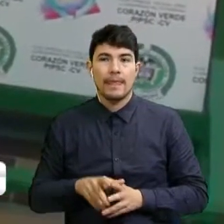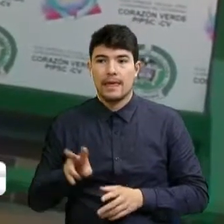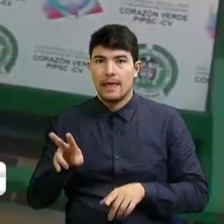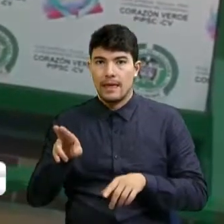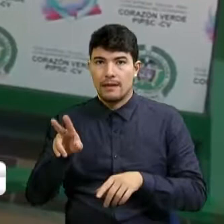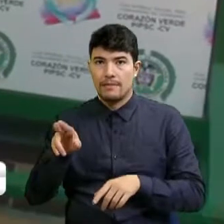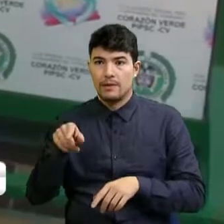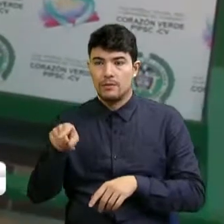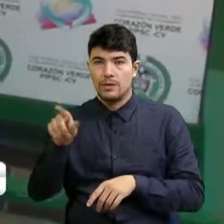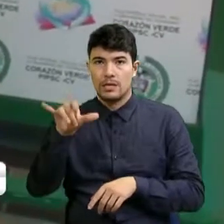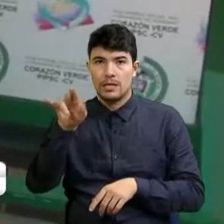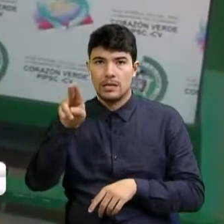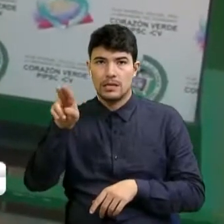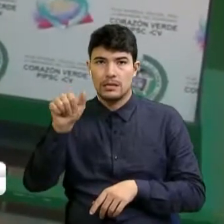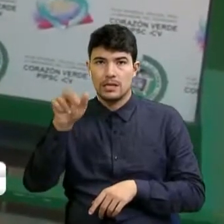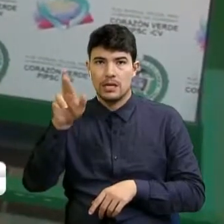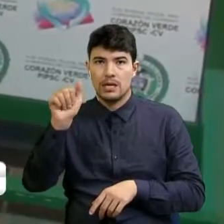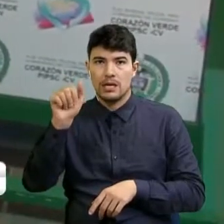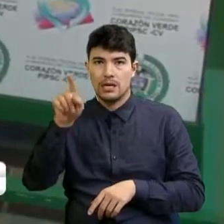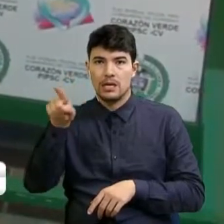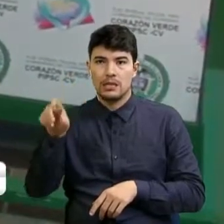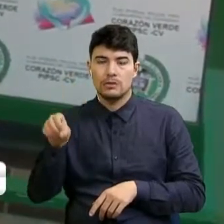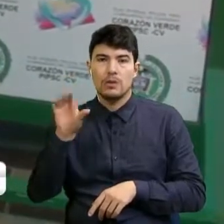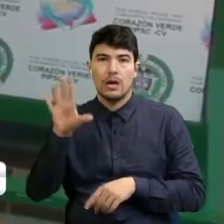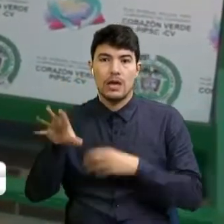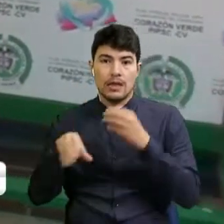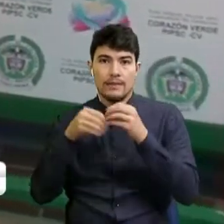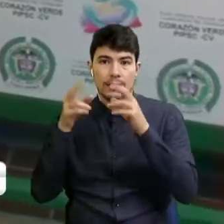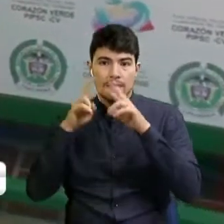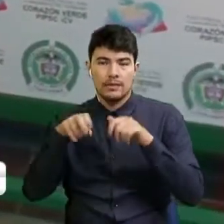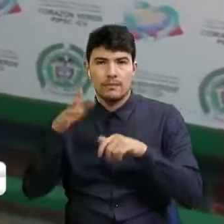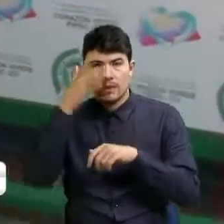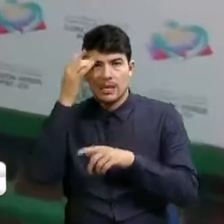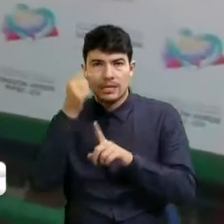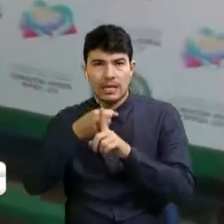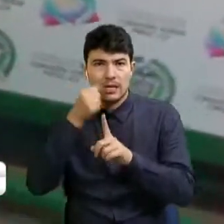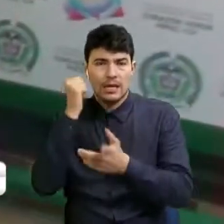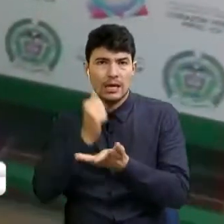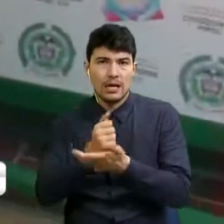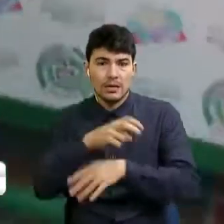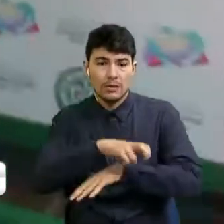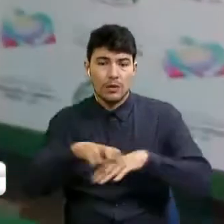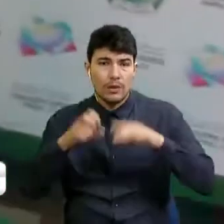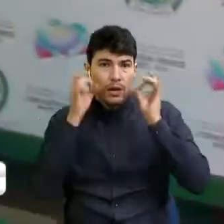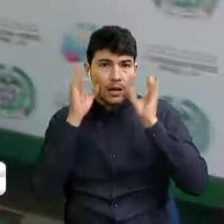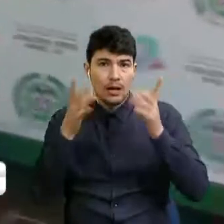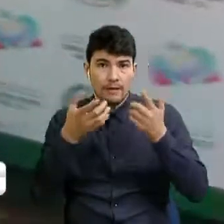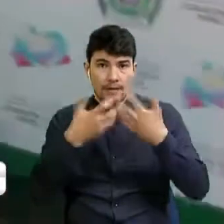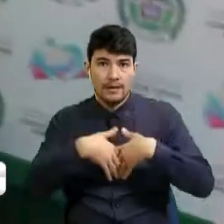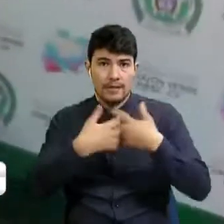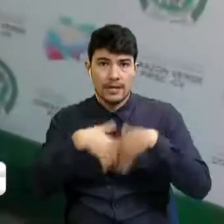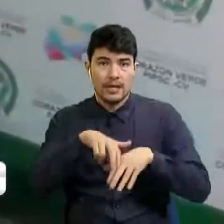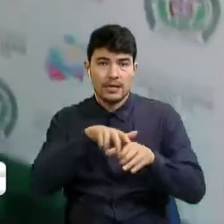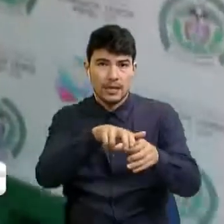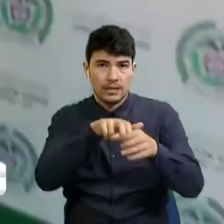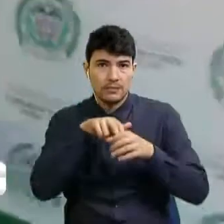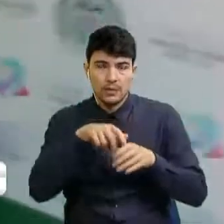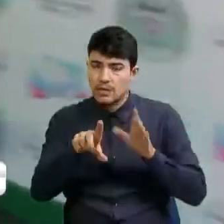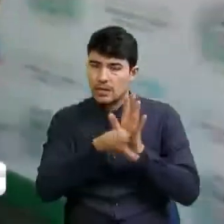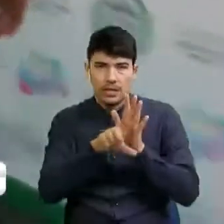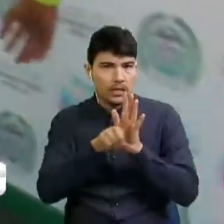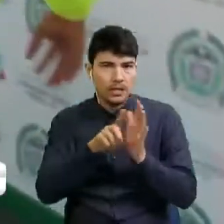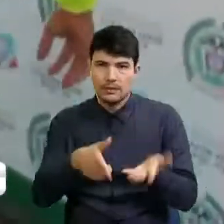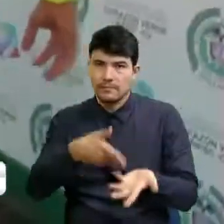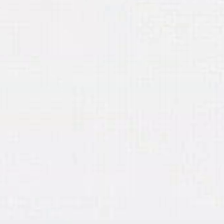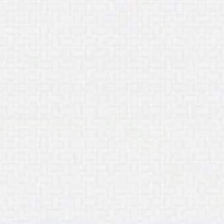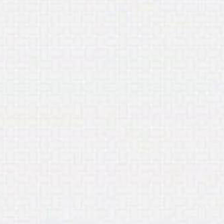lizarazo están investigados además por los delitos de tentativa de homicidio hurto calificado fabricación tráfico y porte de armas de fuego